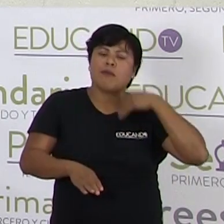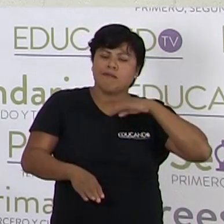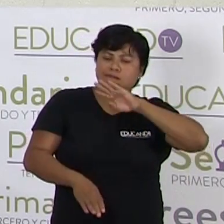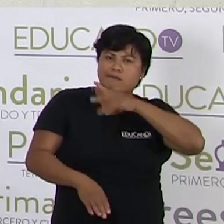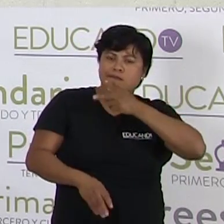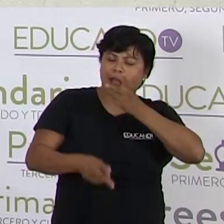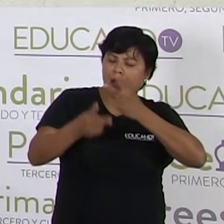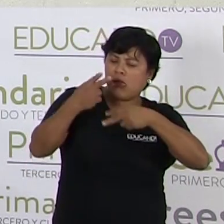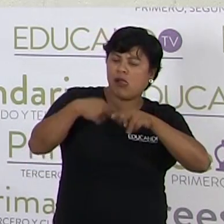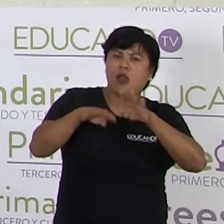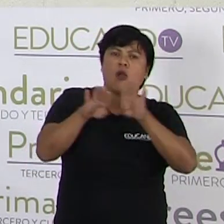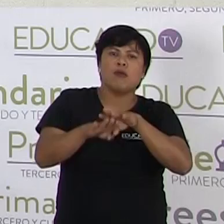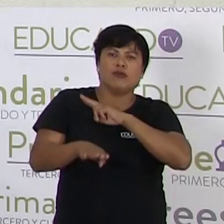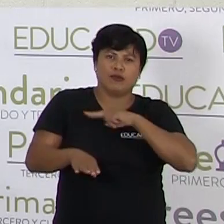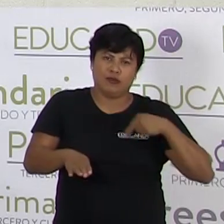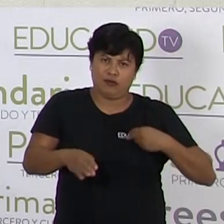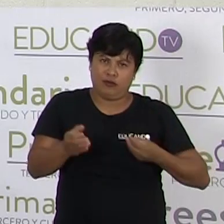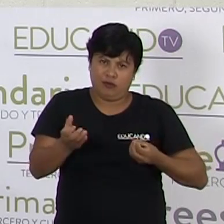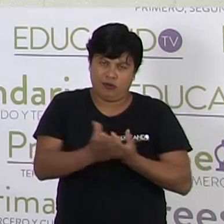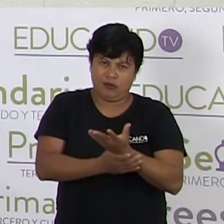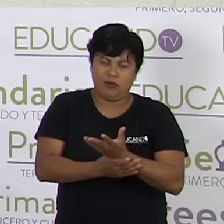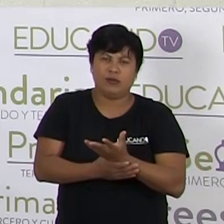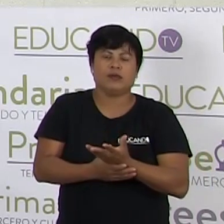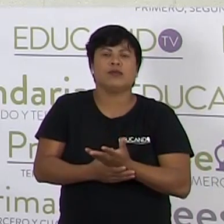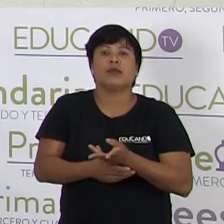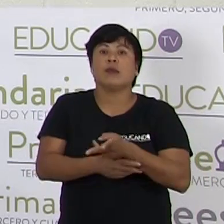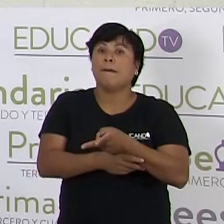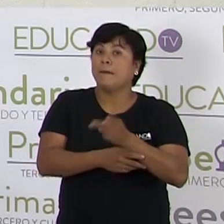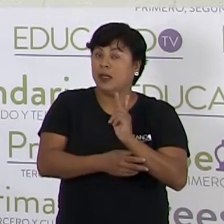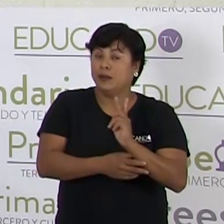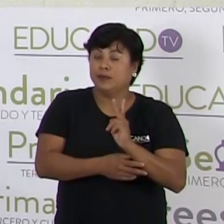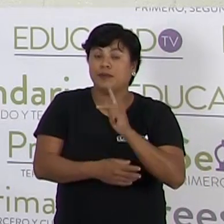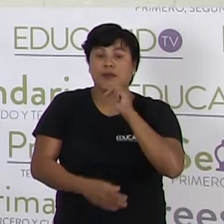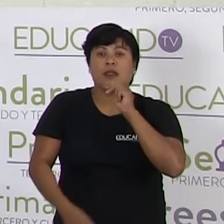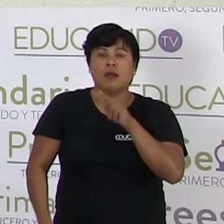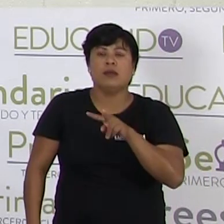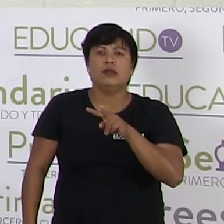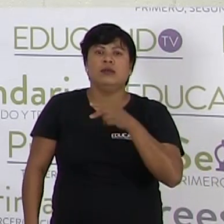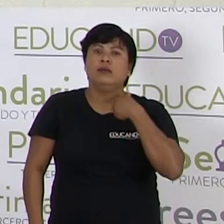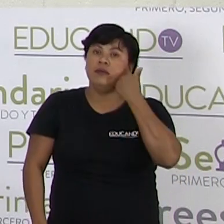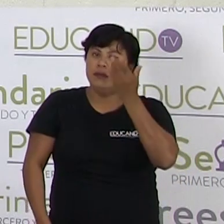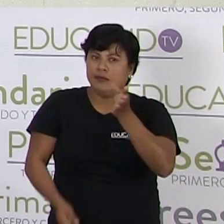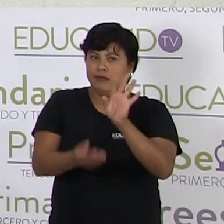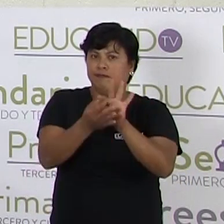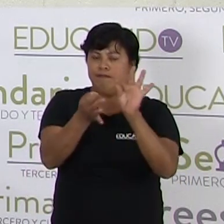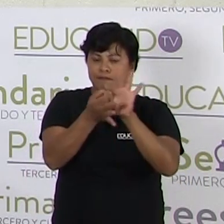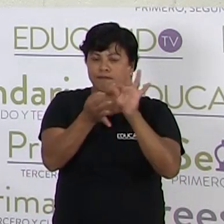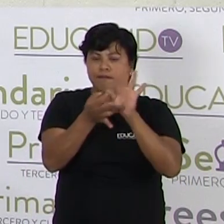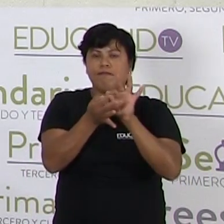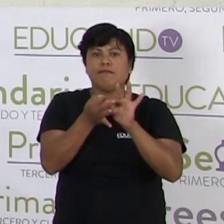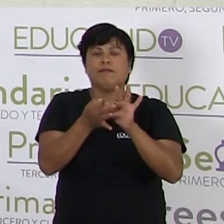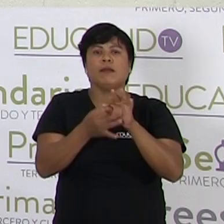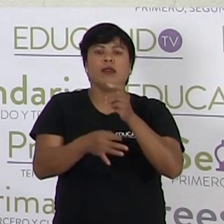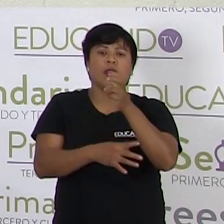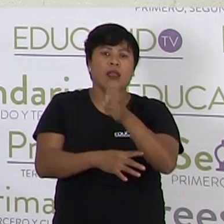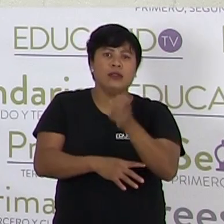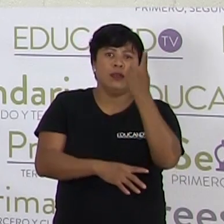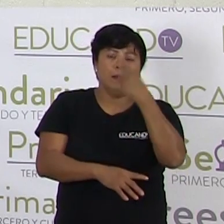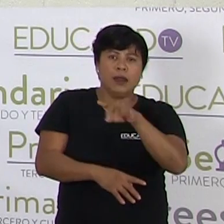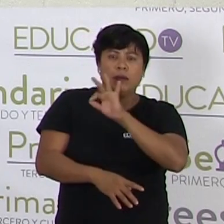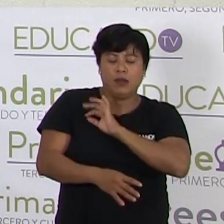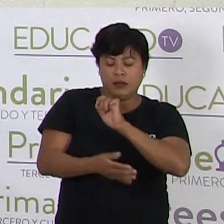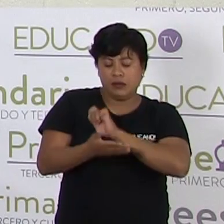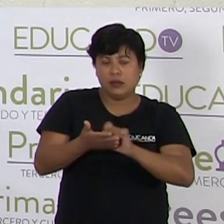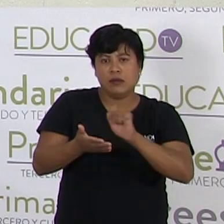es que llegamos aquí. Pero también quiero informarles que para